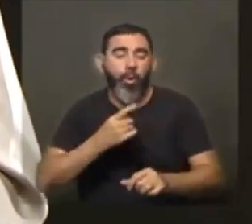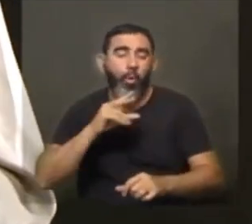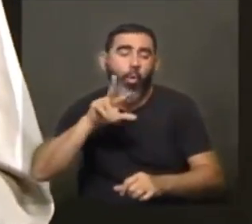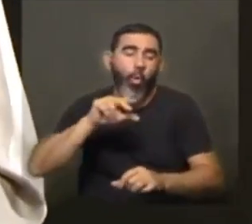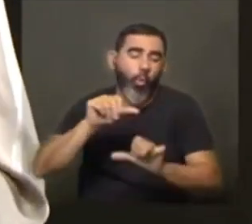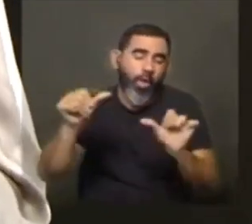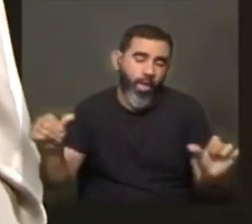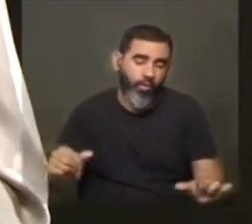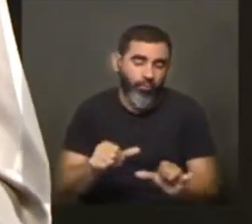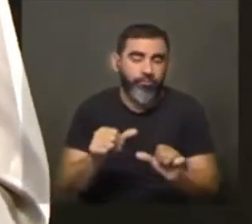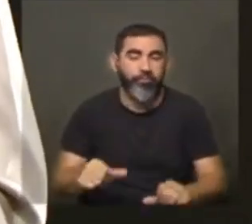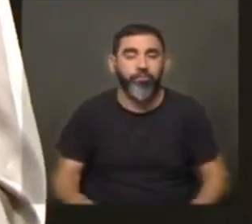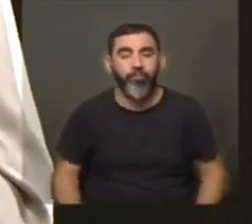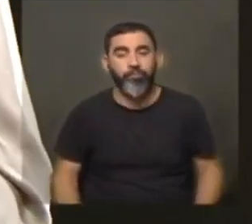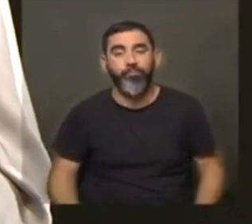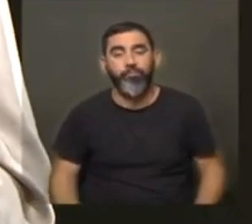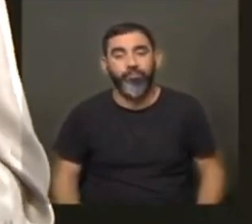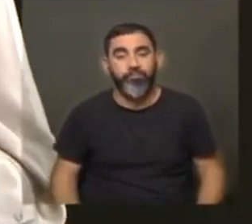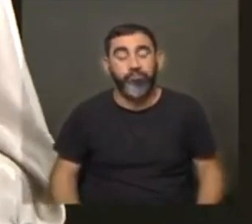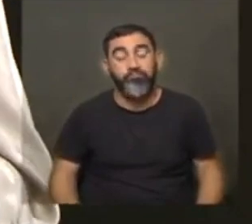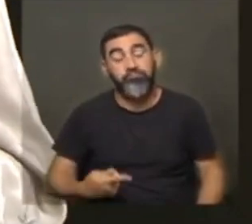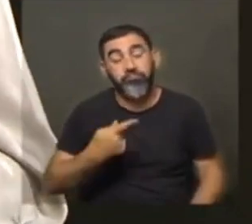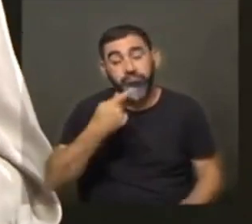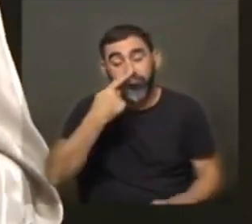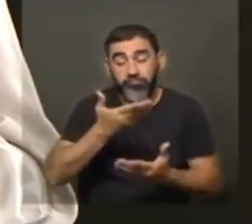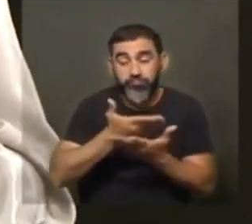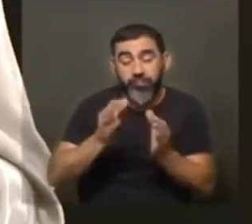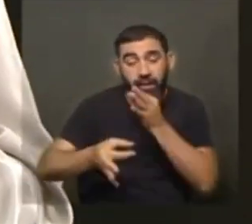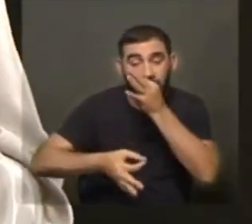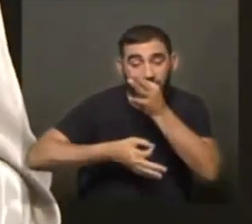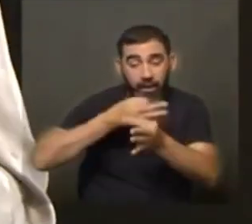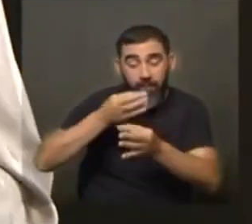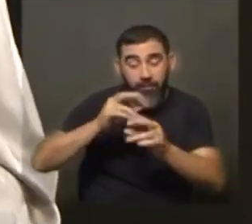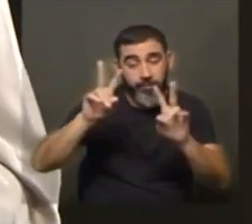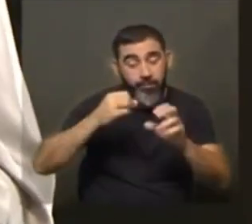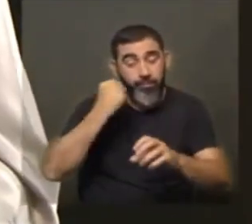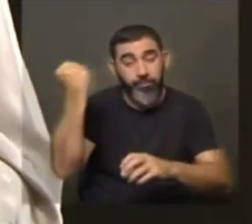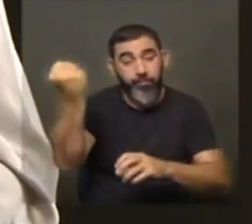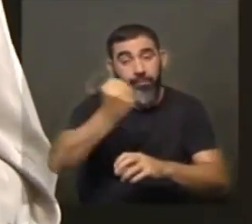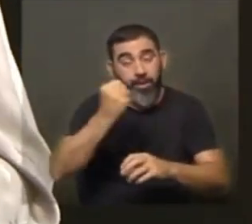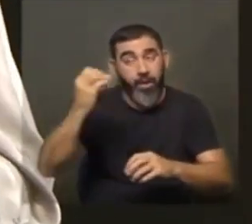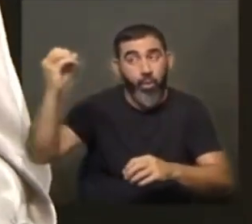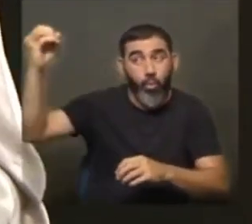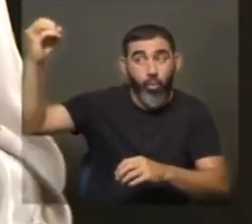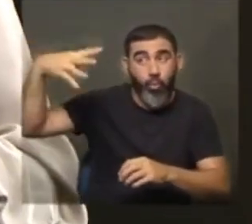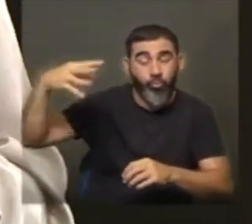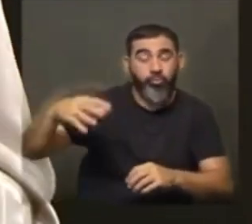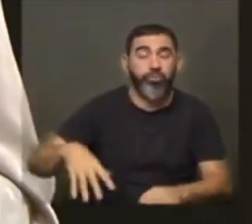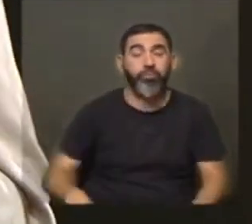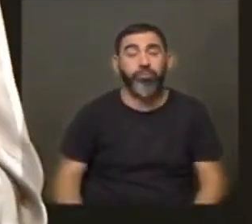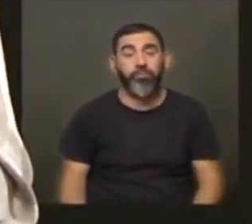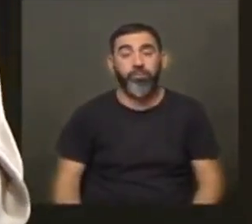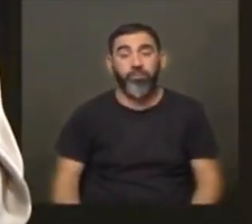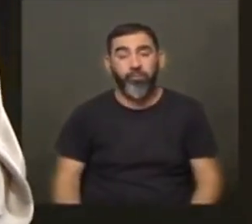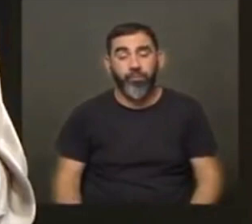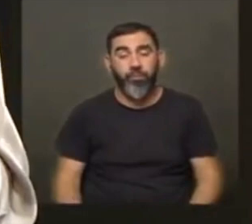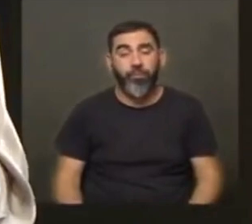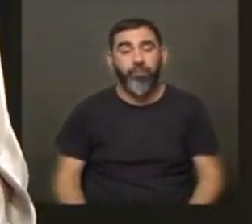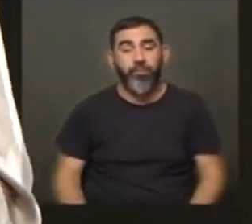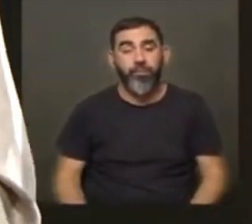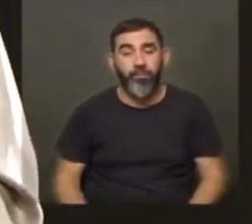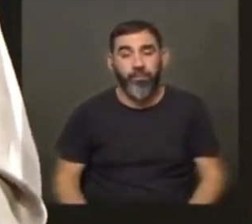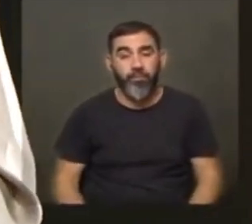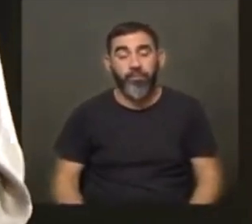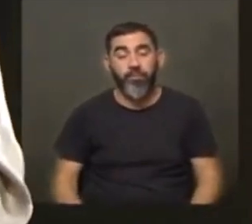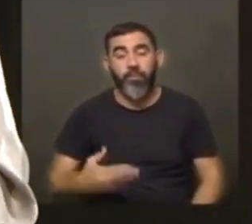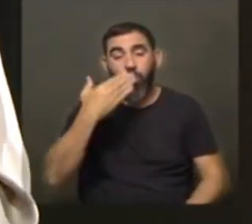Claro. Pero bueno, esto es muy interesante justamente para explicar lo que ella decía, la importancia de la iluminación a la hora de percibir los colores. Y bueno,